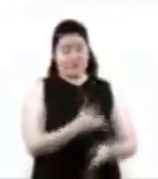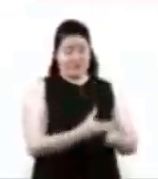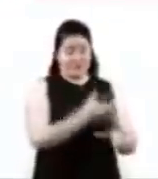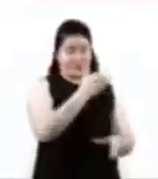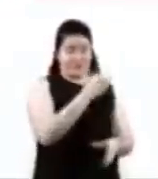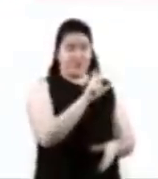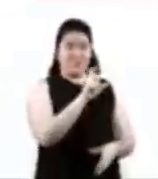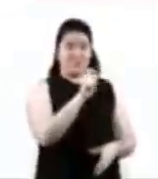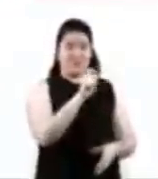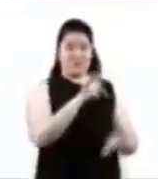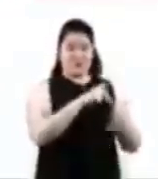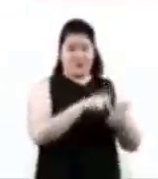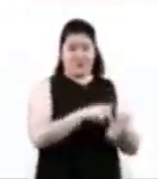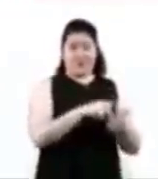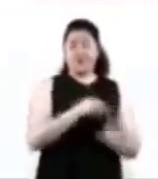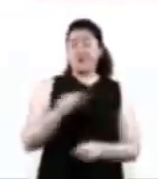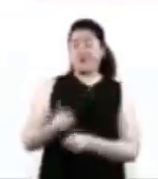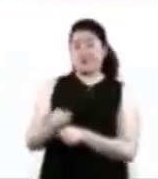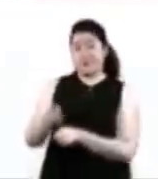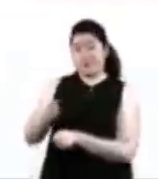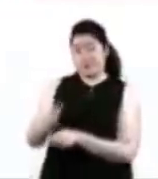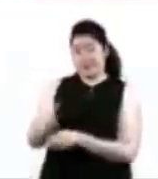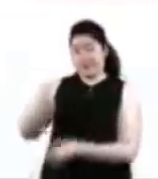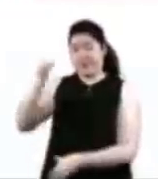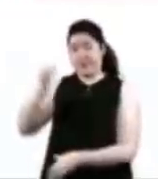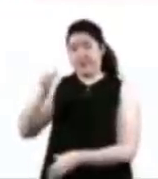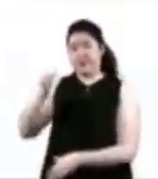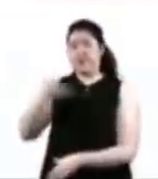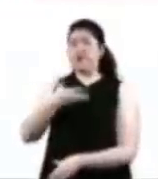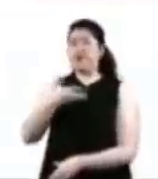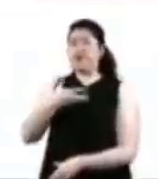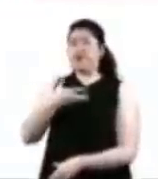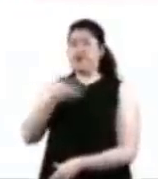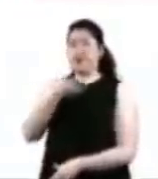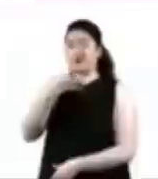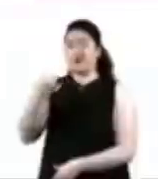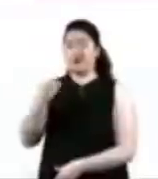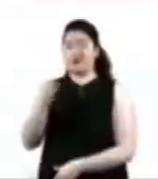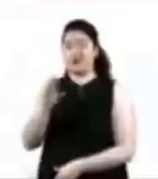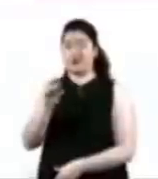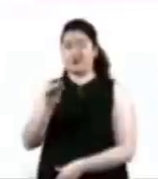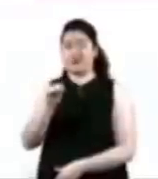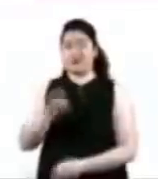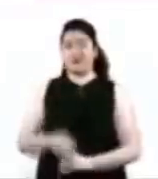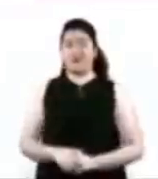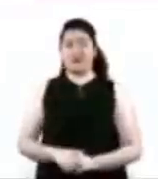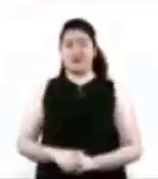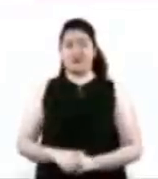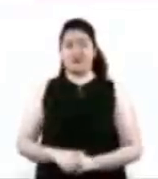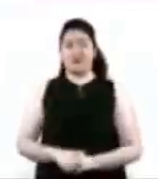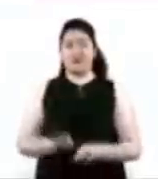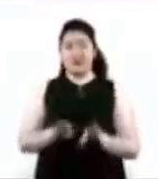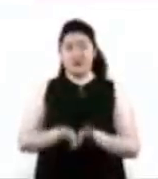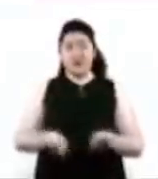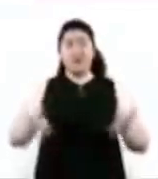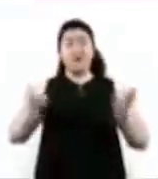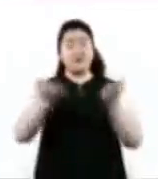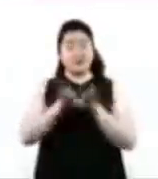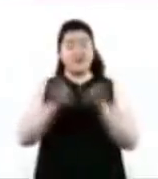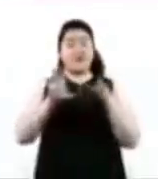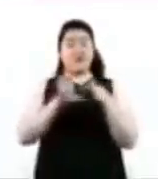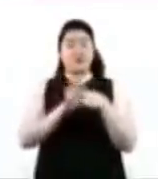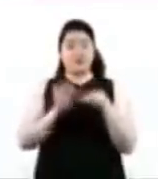20 y hoy el precio de un cilindro de 20 es de 490. Es importante